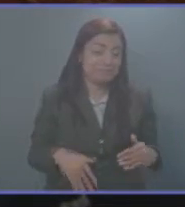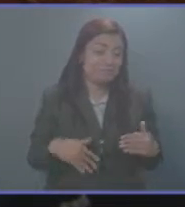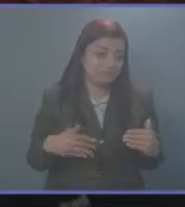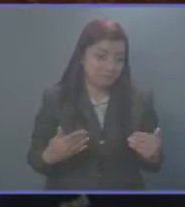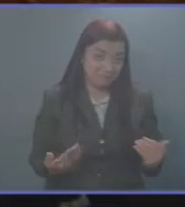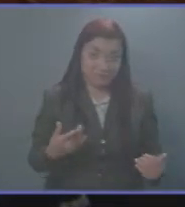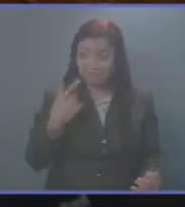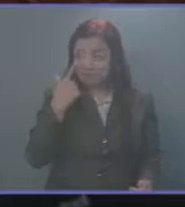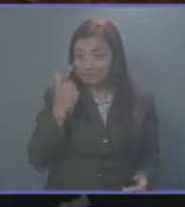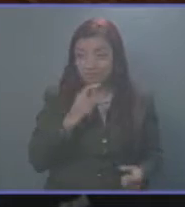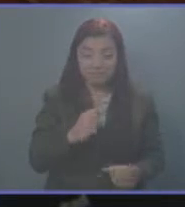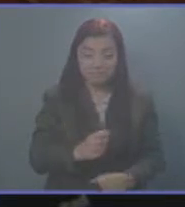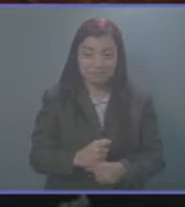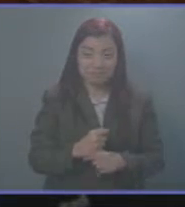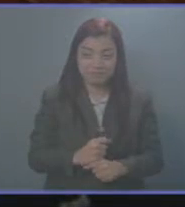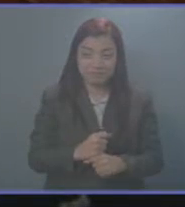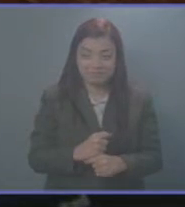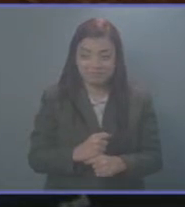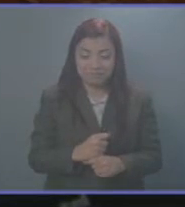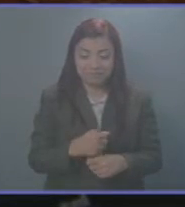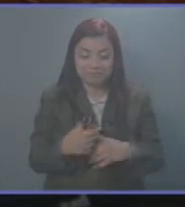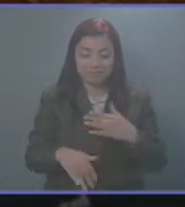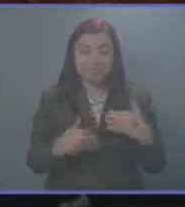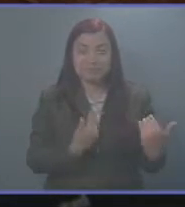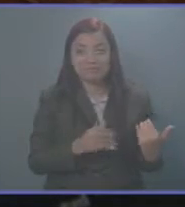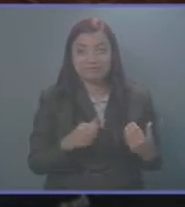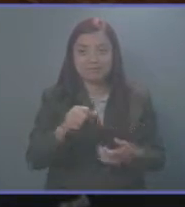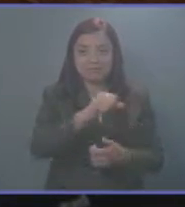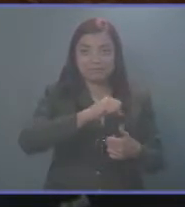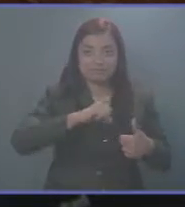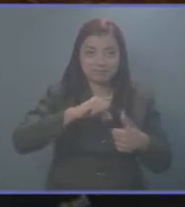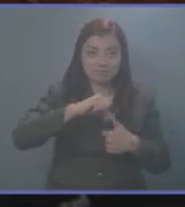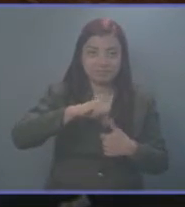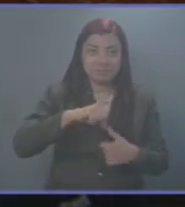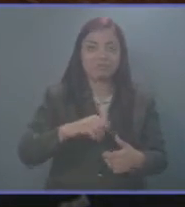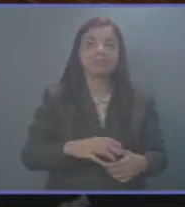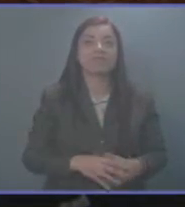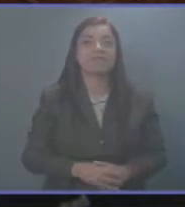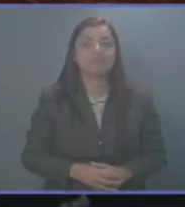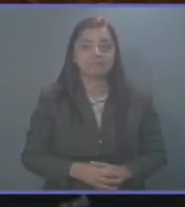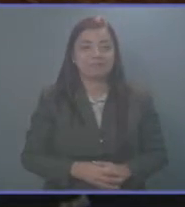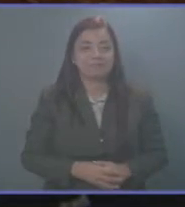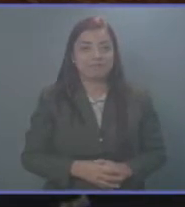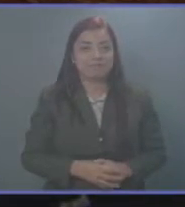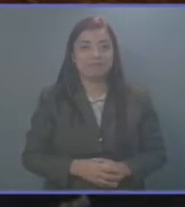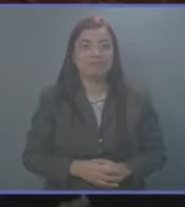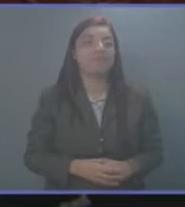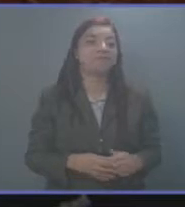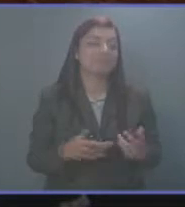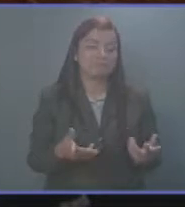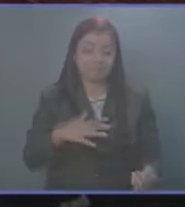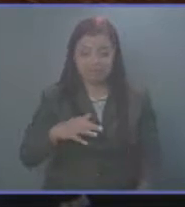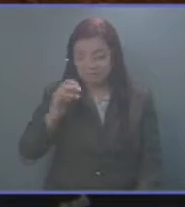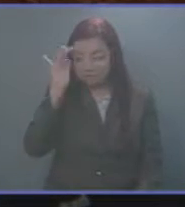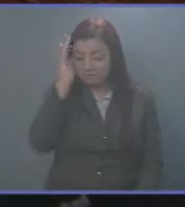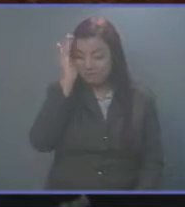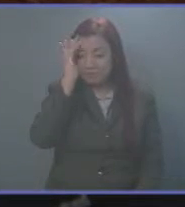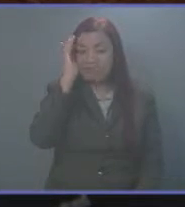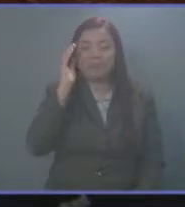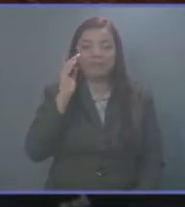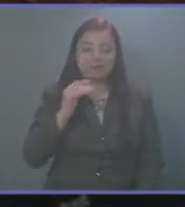en incertidumbre la organización de esos Juegos Centroamericanos y del Caribe. Es preocupante.